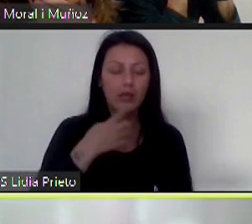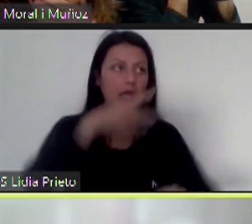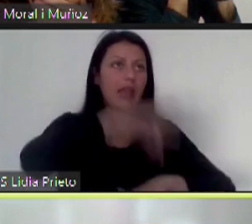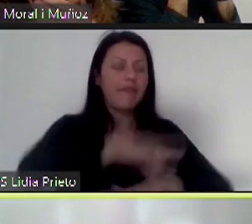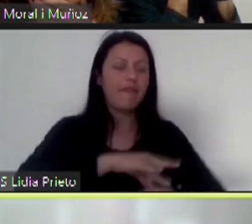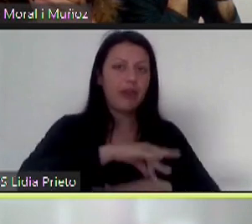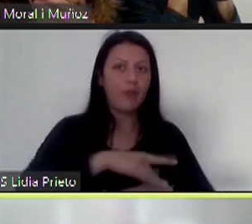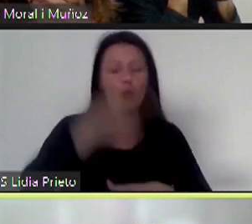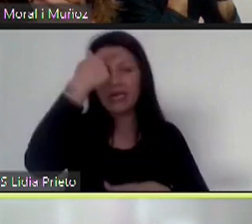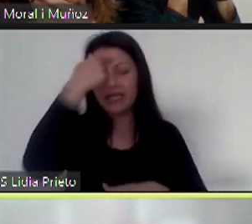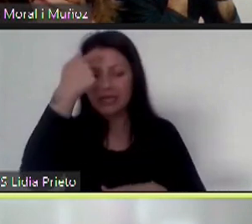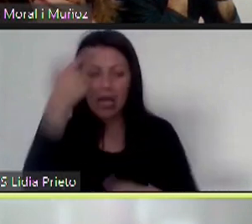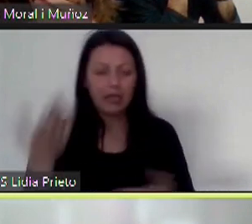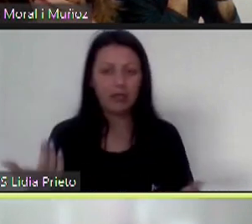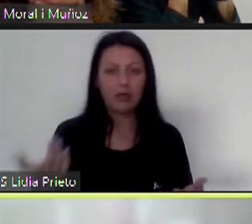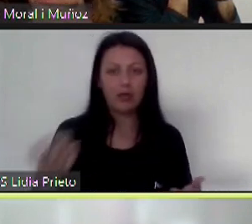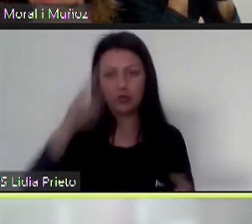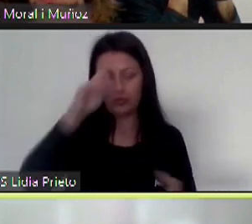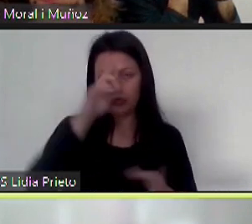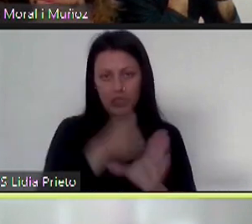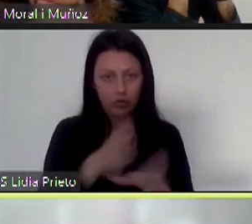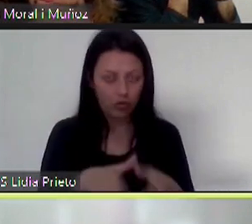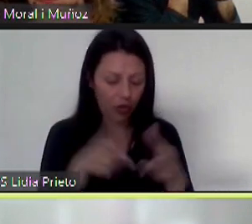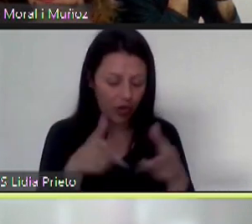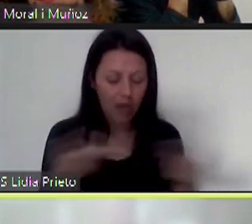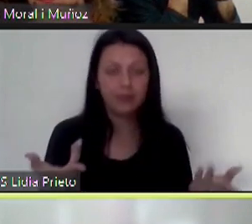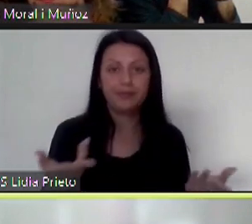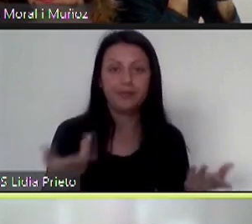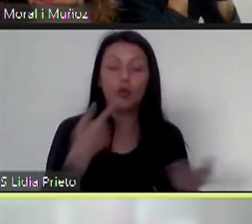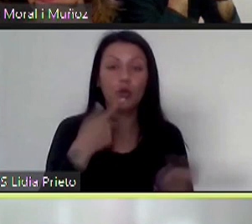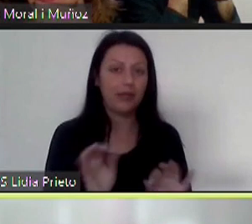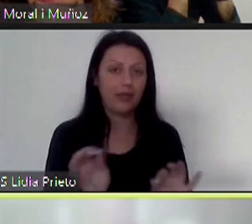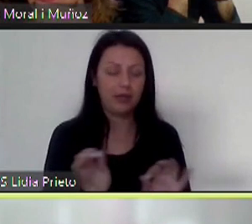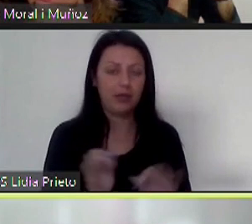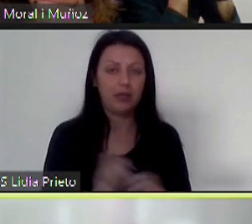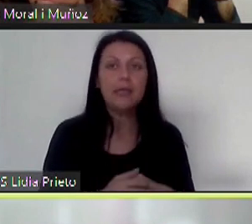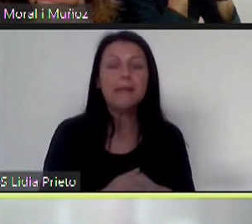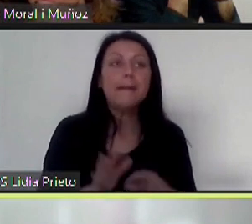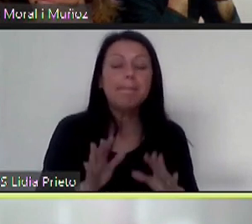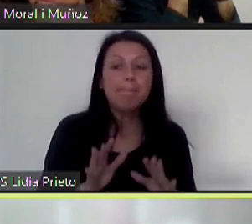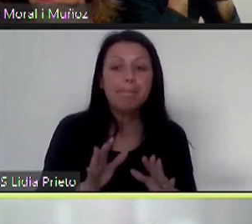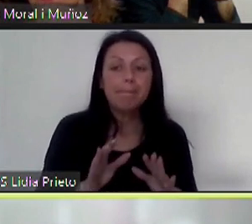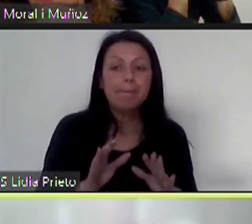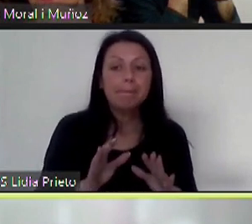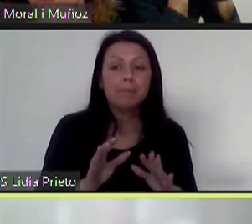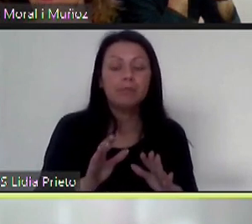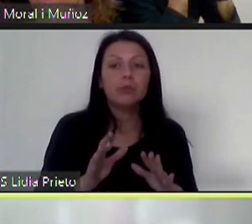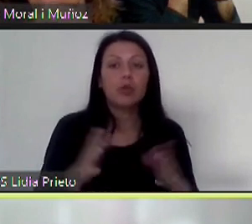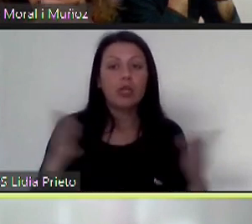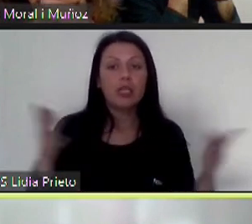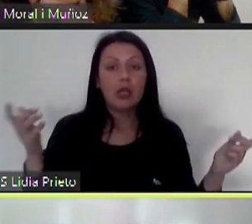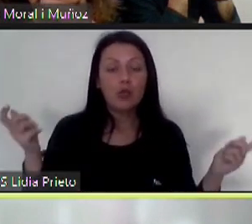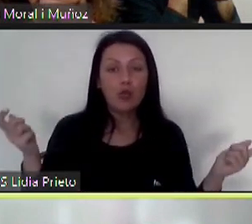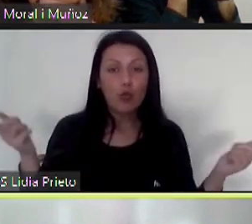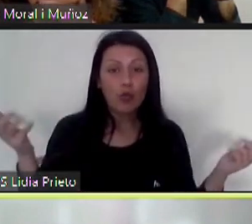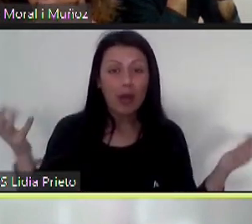mental o lo que hemos comentado antes de psicosocial o tal, pero a lo mejor en caso de que haya una emergencia real, no